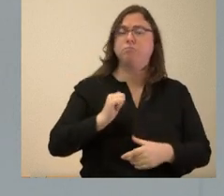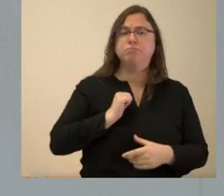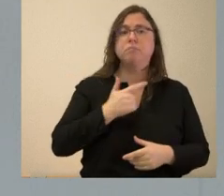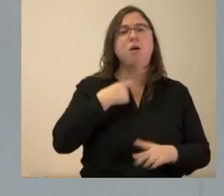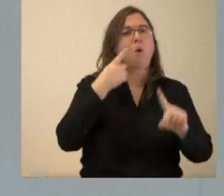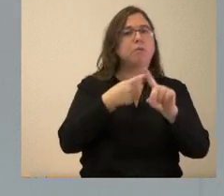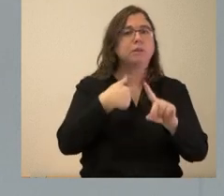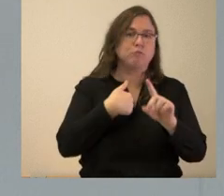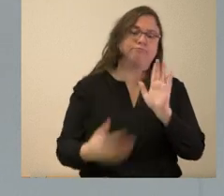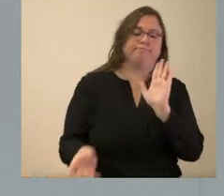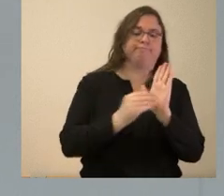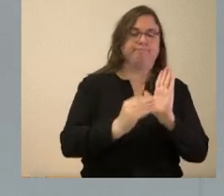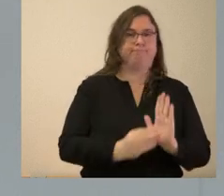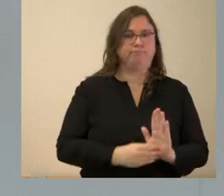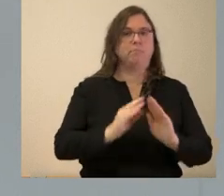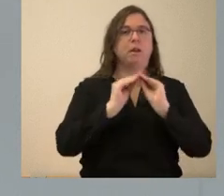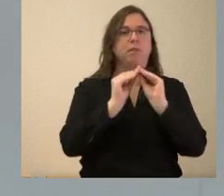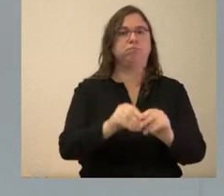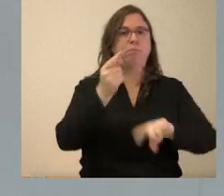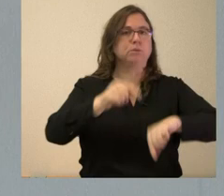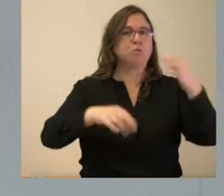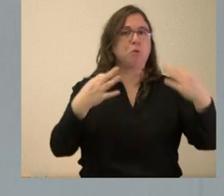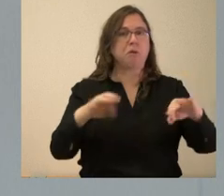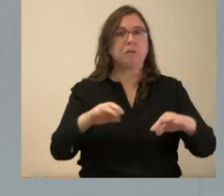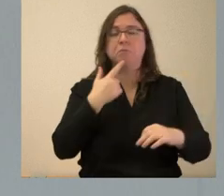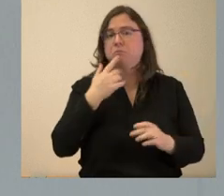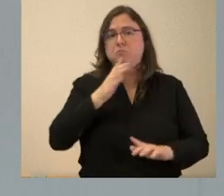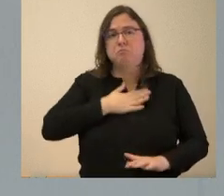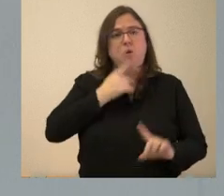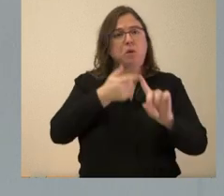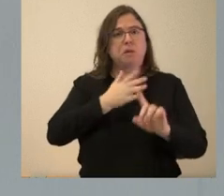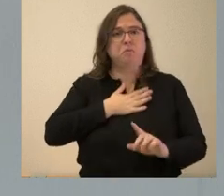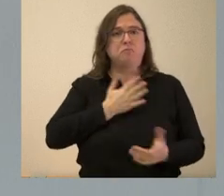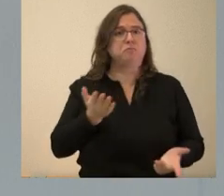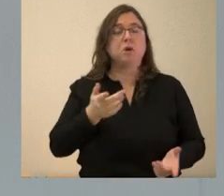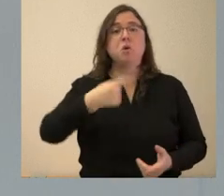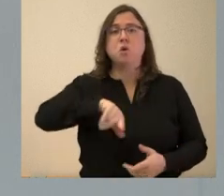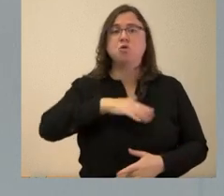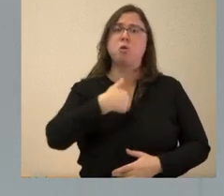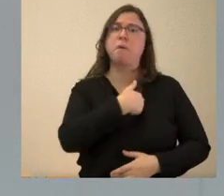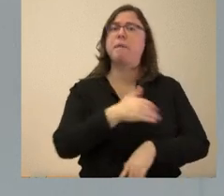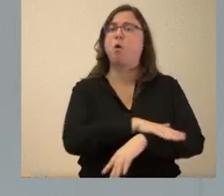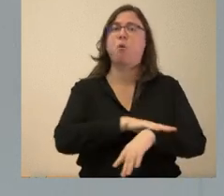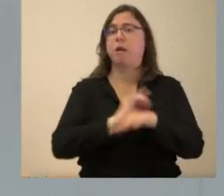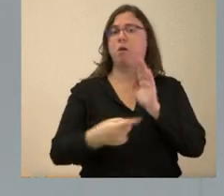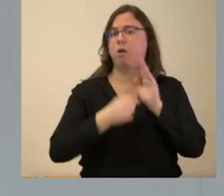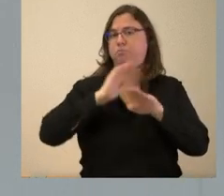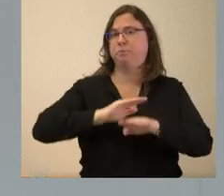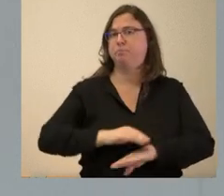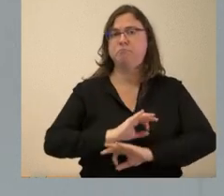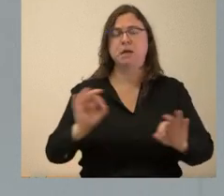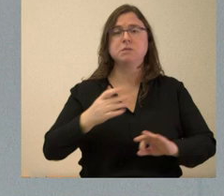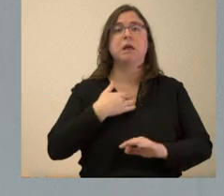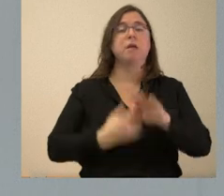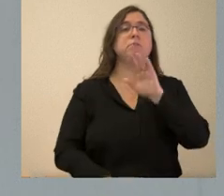misión es incorporarlas a la ejecución presupuestaria ordinaria Y esta es la misión nuestra nuestro nosotros como gobierno lo que hacemos cumplir las leyes las leyes que